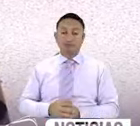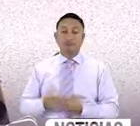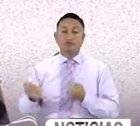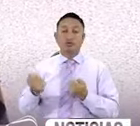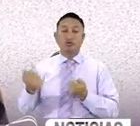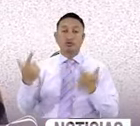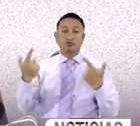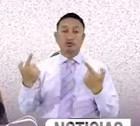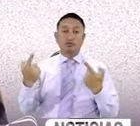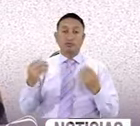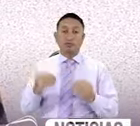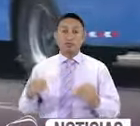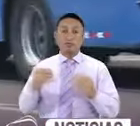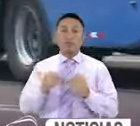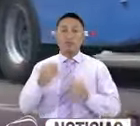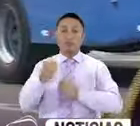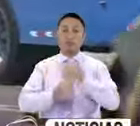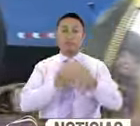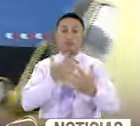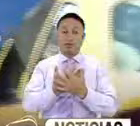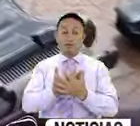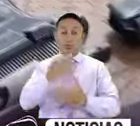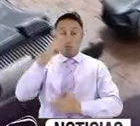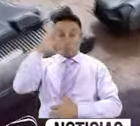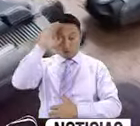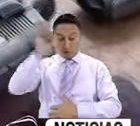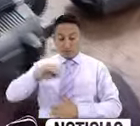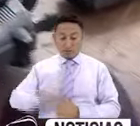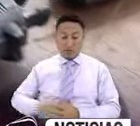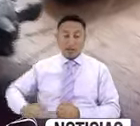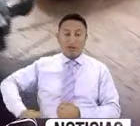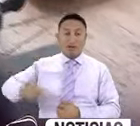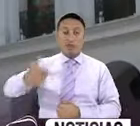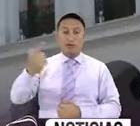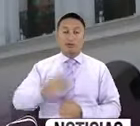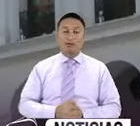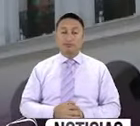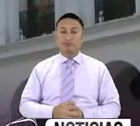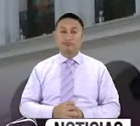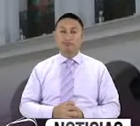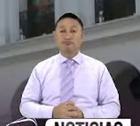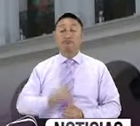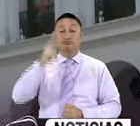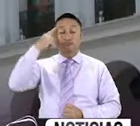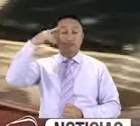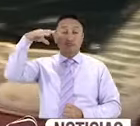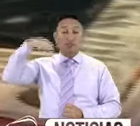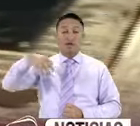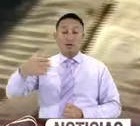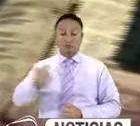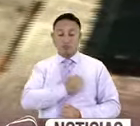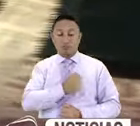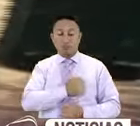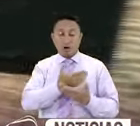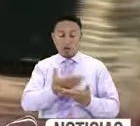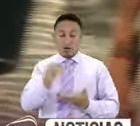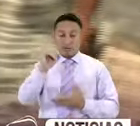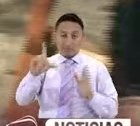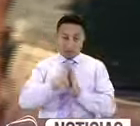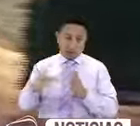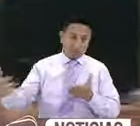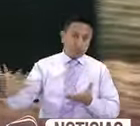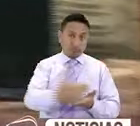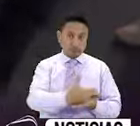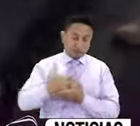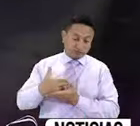incremento de penas, que la policía pueda usar el armamento incautado, que el Estado sea propietario de los bienes de origen ilícito, la